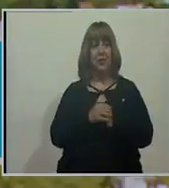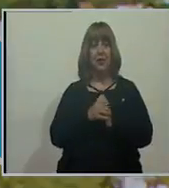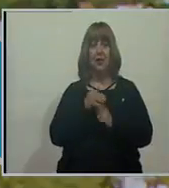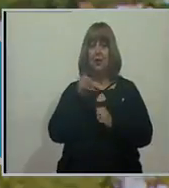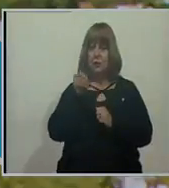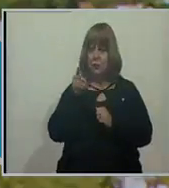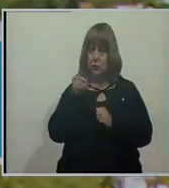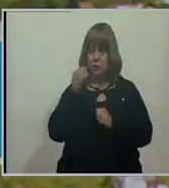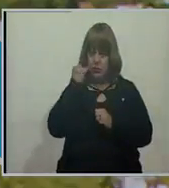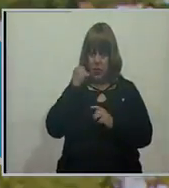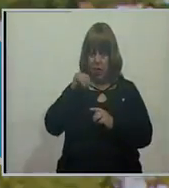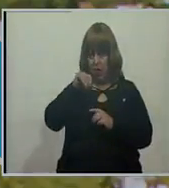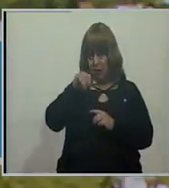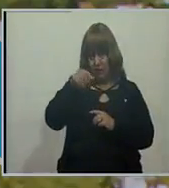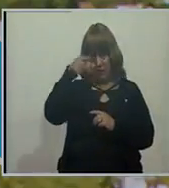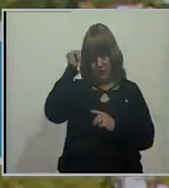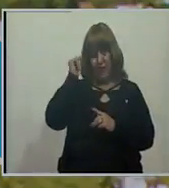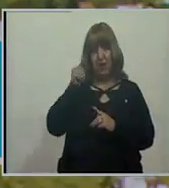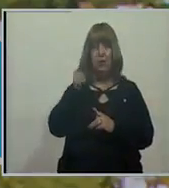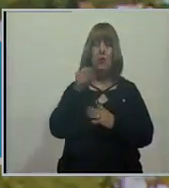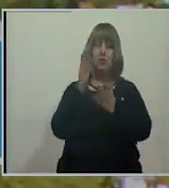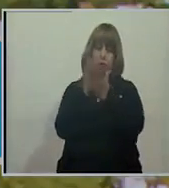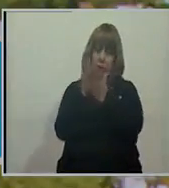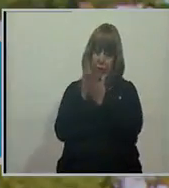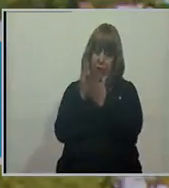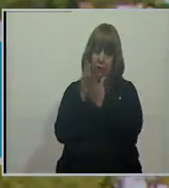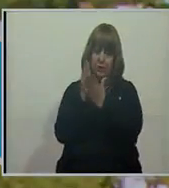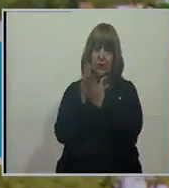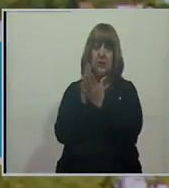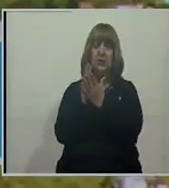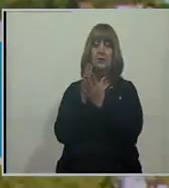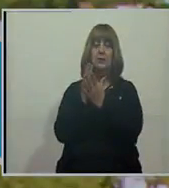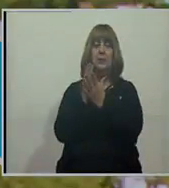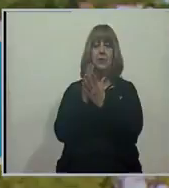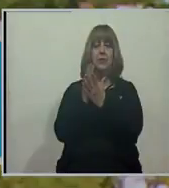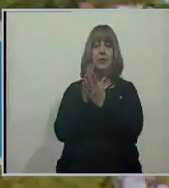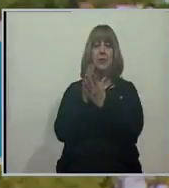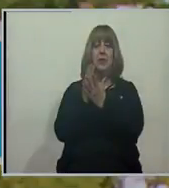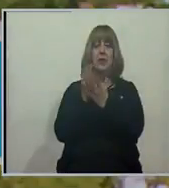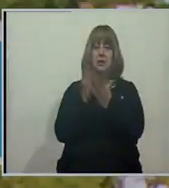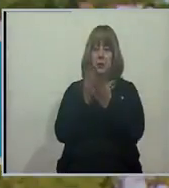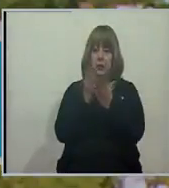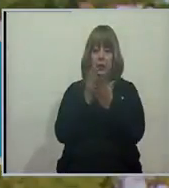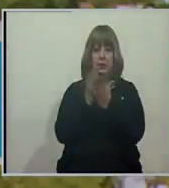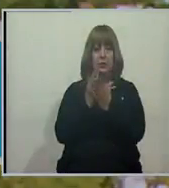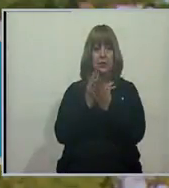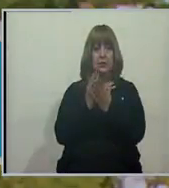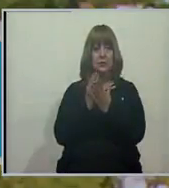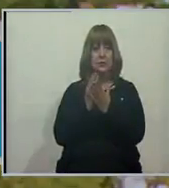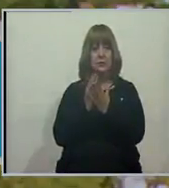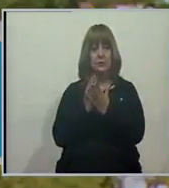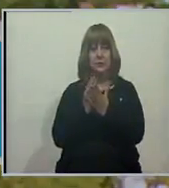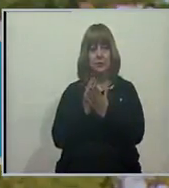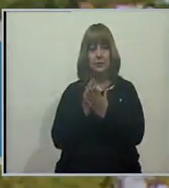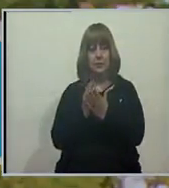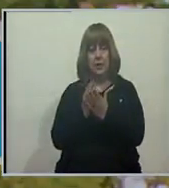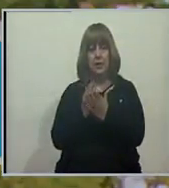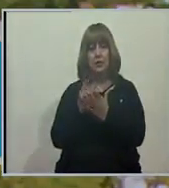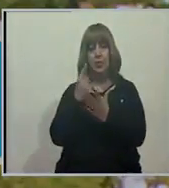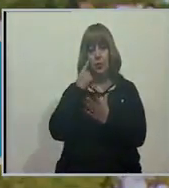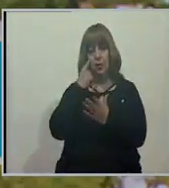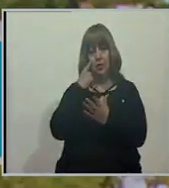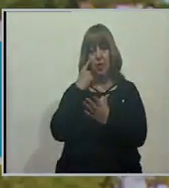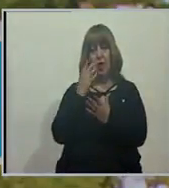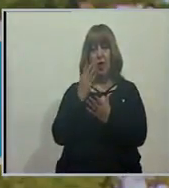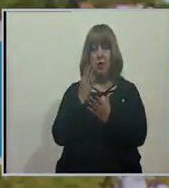¿no? Que es todo que nos contabas anoche, estudiar, es parte de la suerte que tenés también, ¿no? Sí, o sea, vivo en un país donde la educación